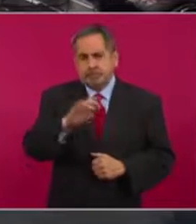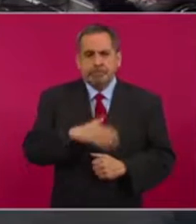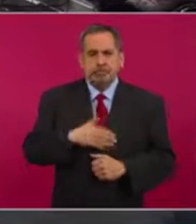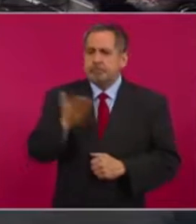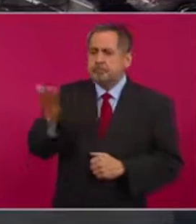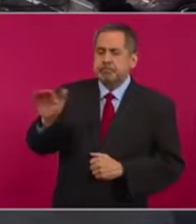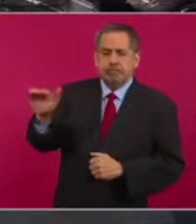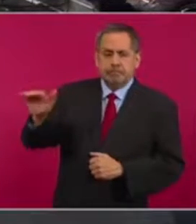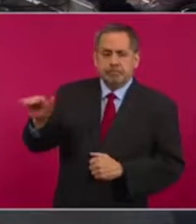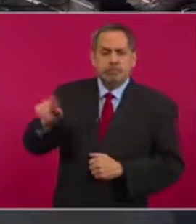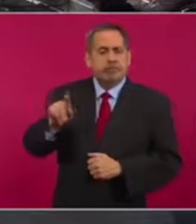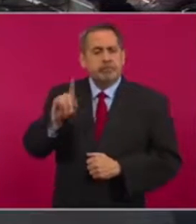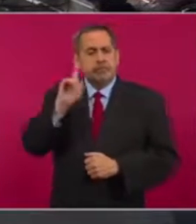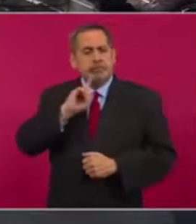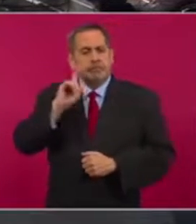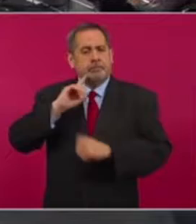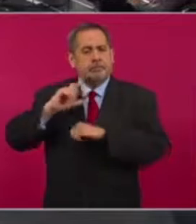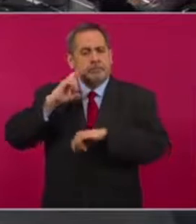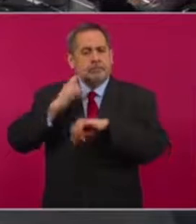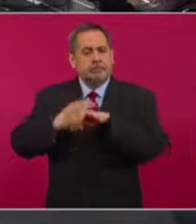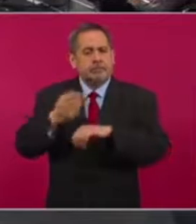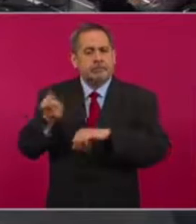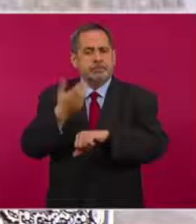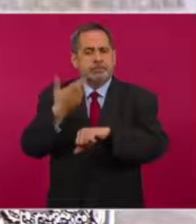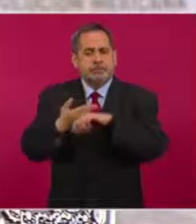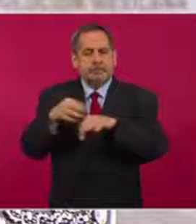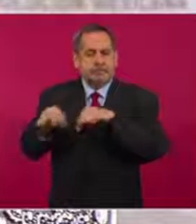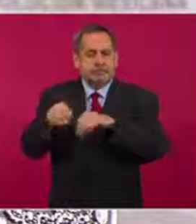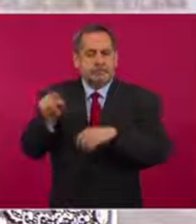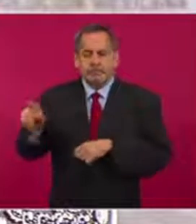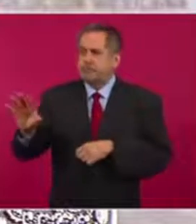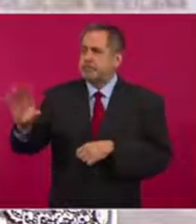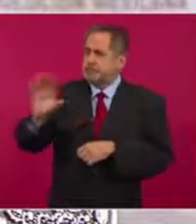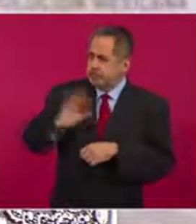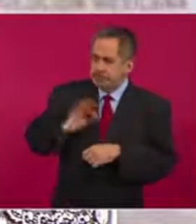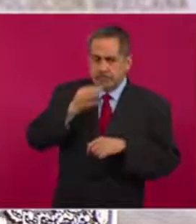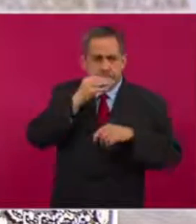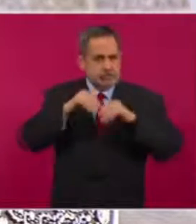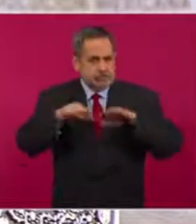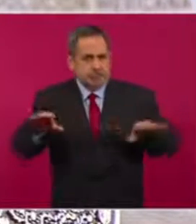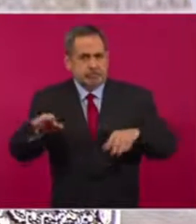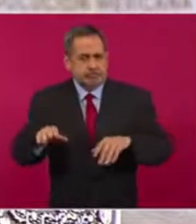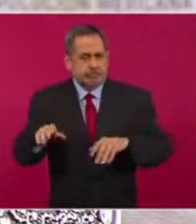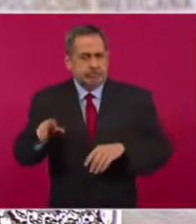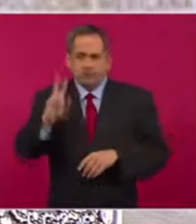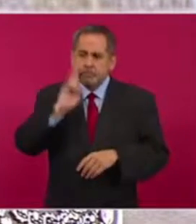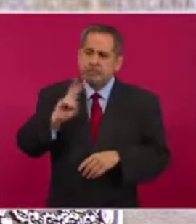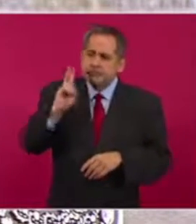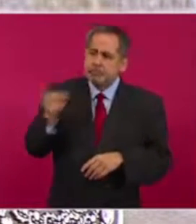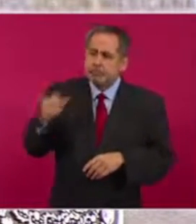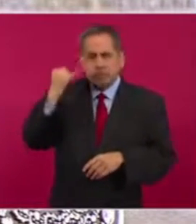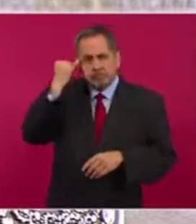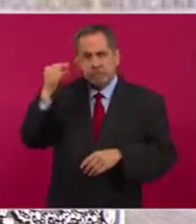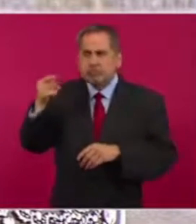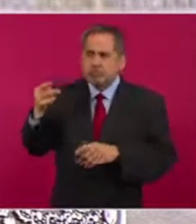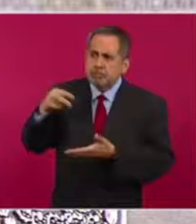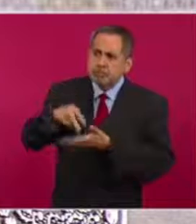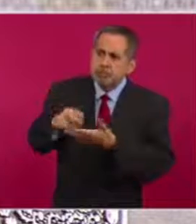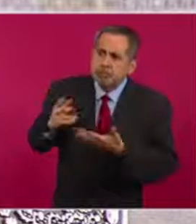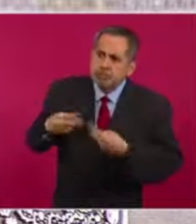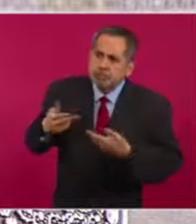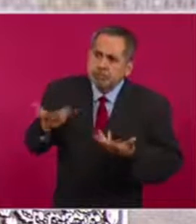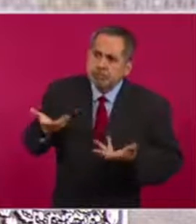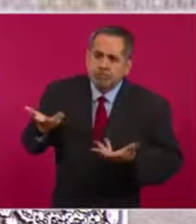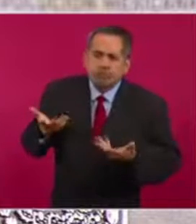la secretaria del Trabajo que nos informe sobre esto y cuál es su postura y qué